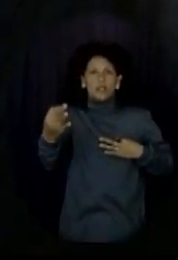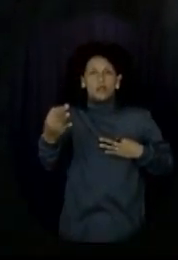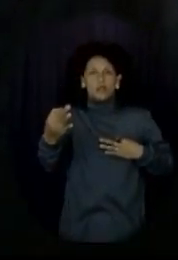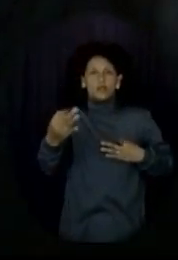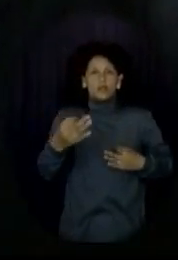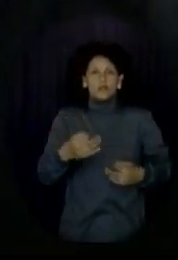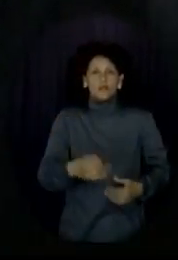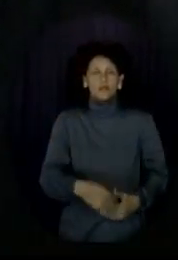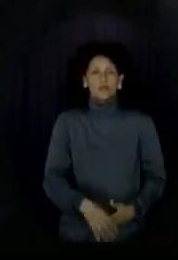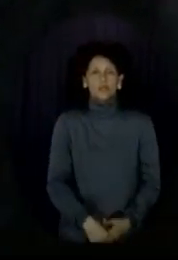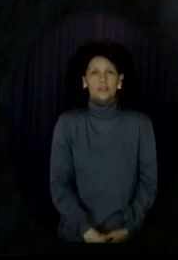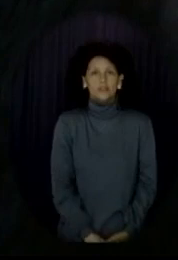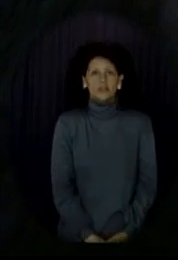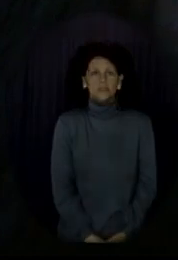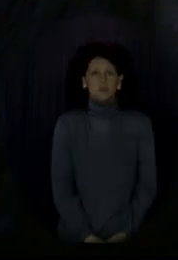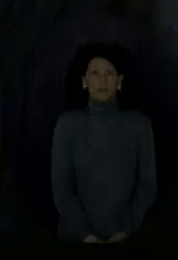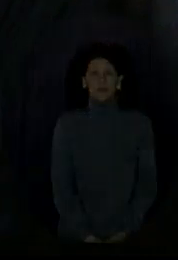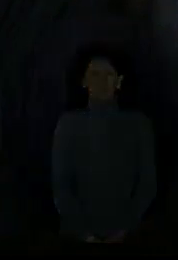mi espíritu.